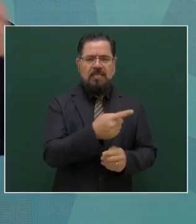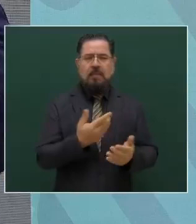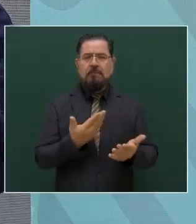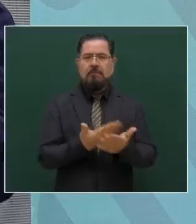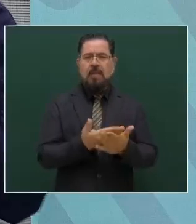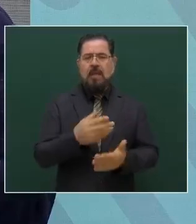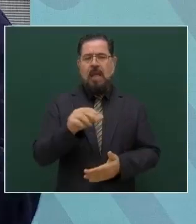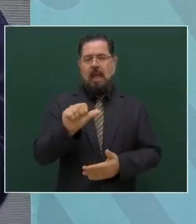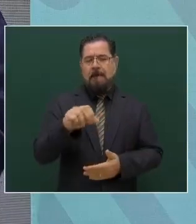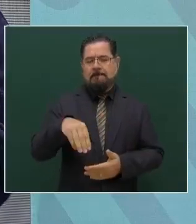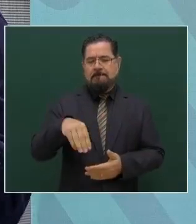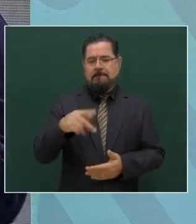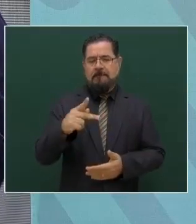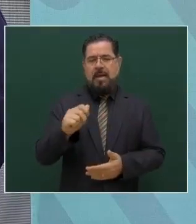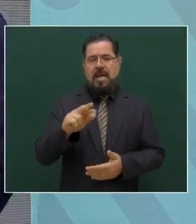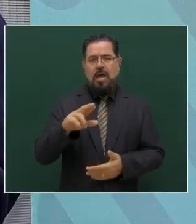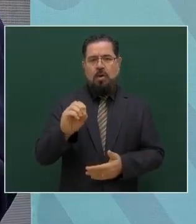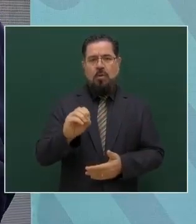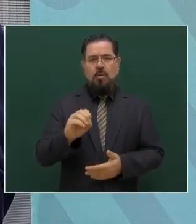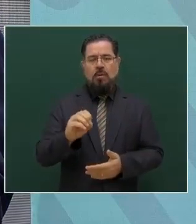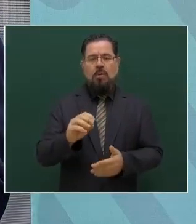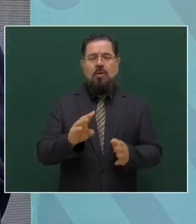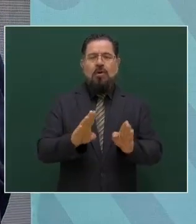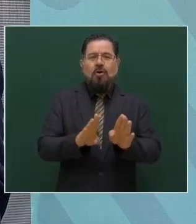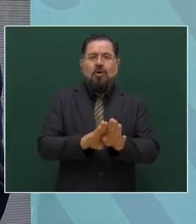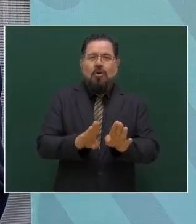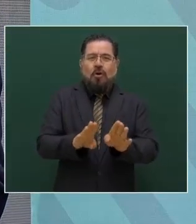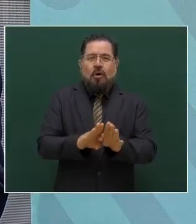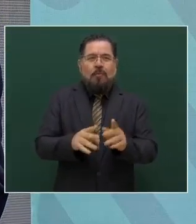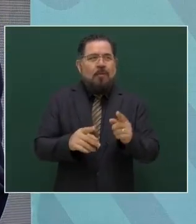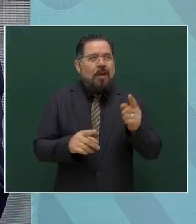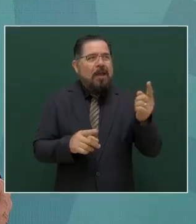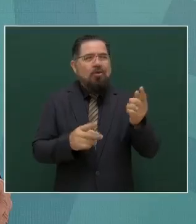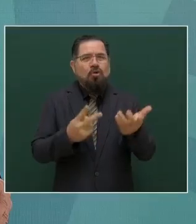y se convierten en jueces y partes